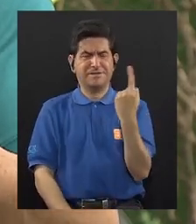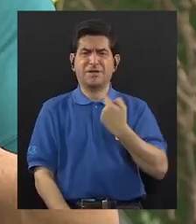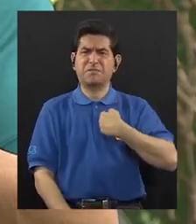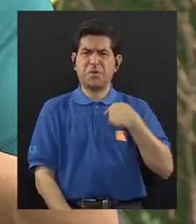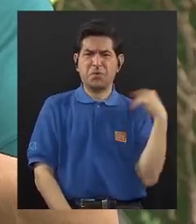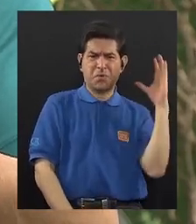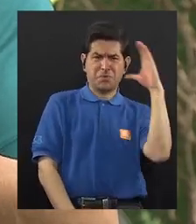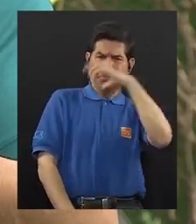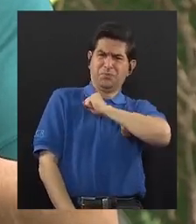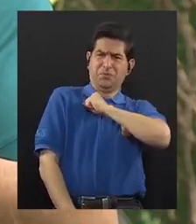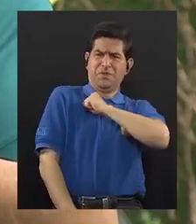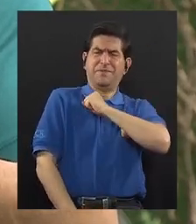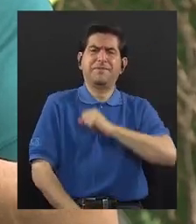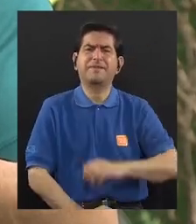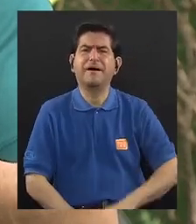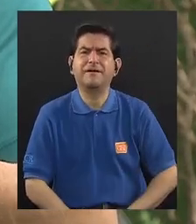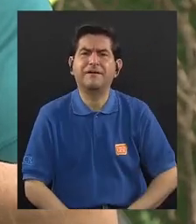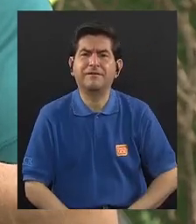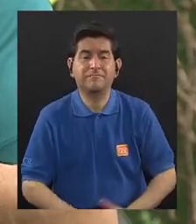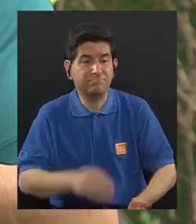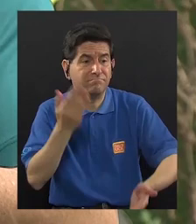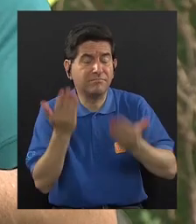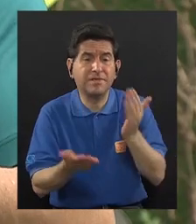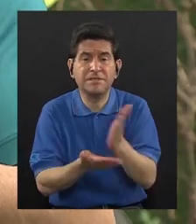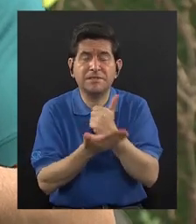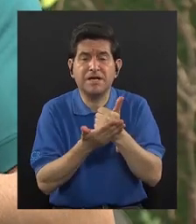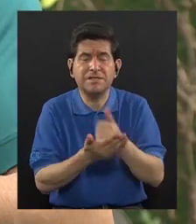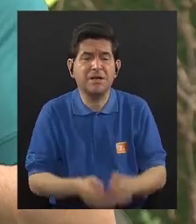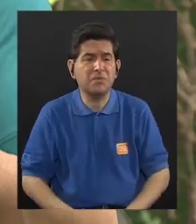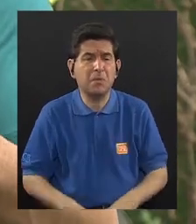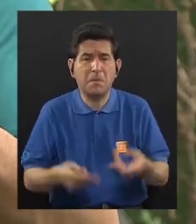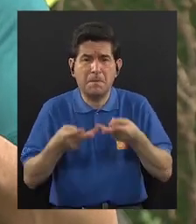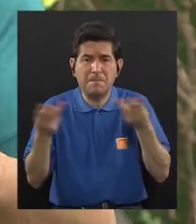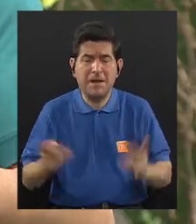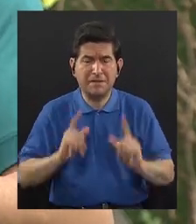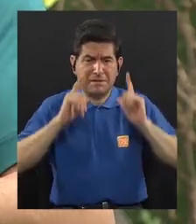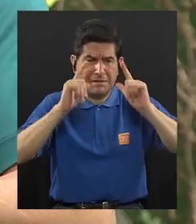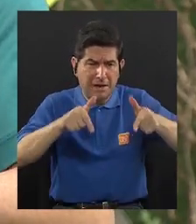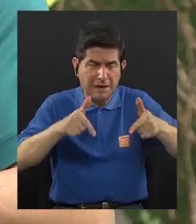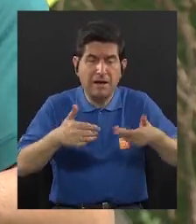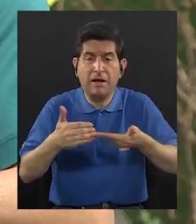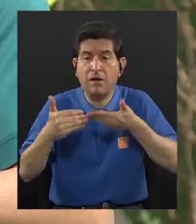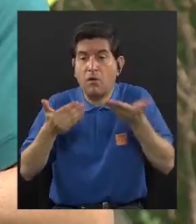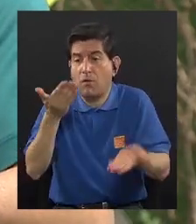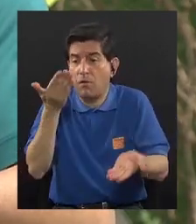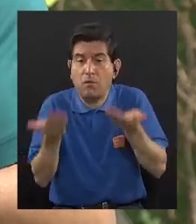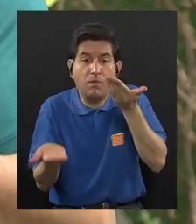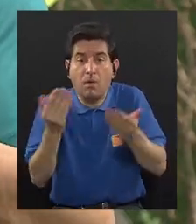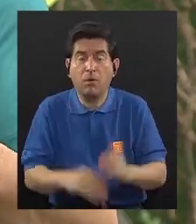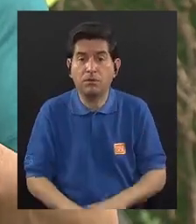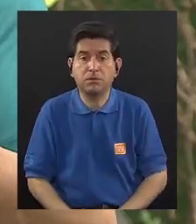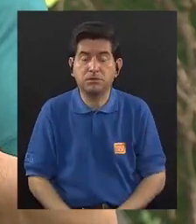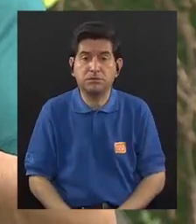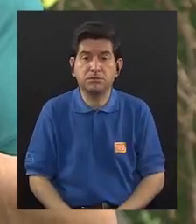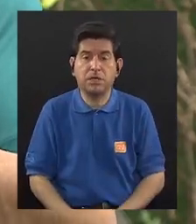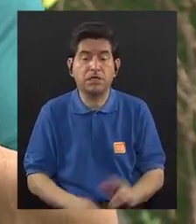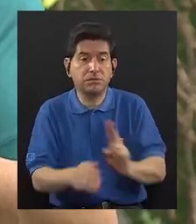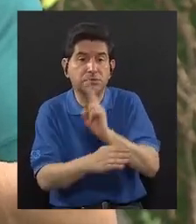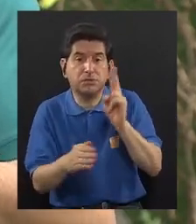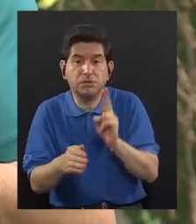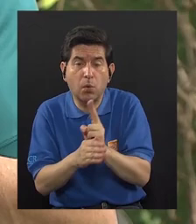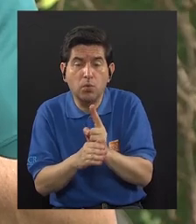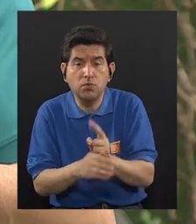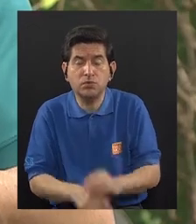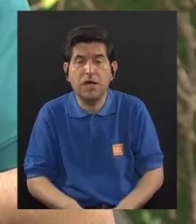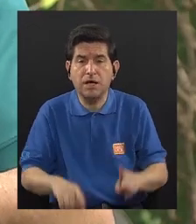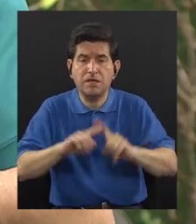uno nota que va a haber este después algunos desechos y algunas cosas que son o se